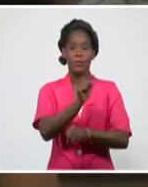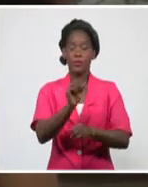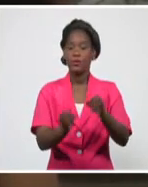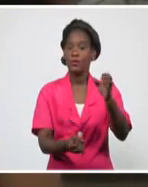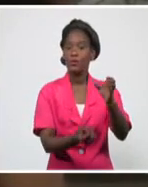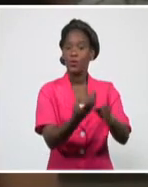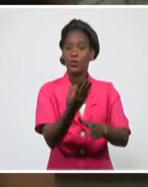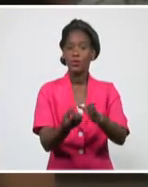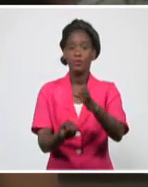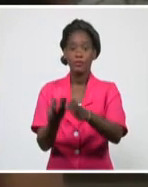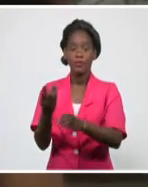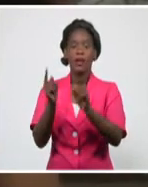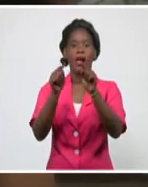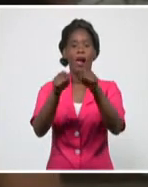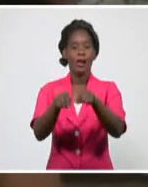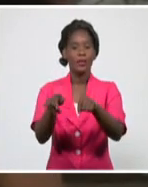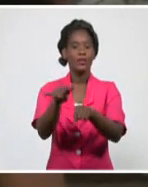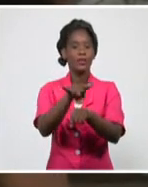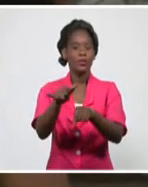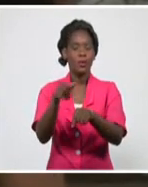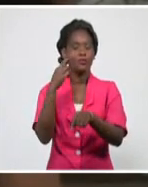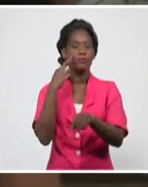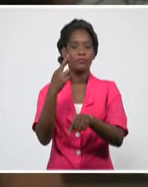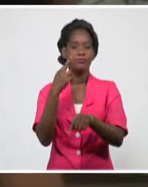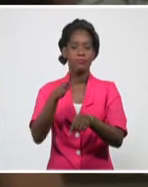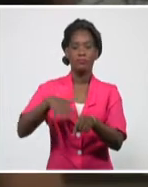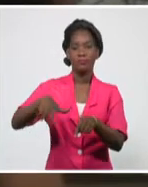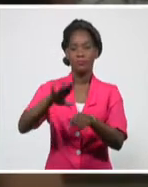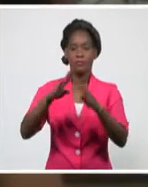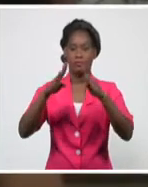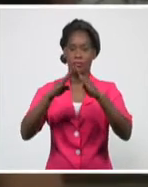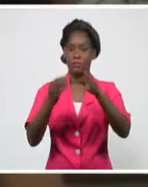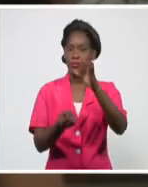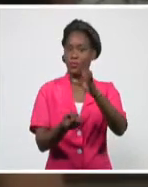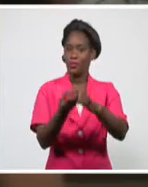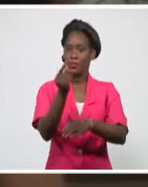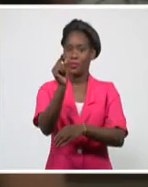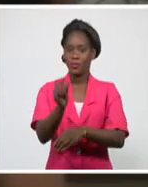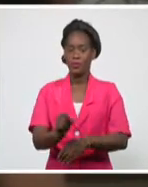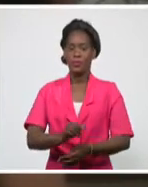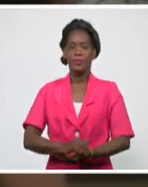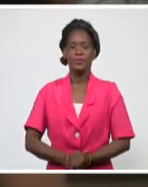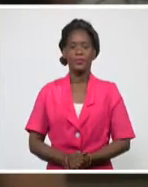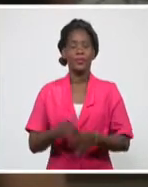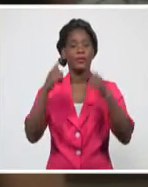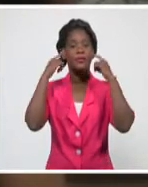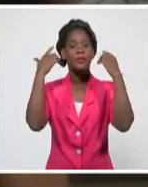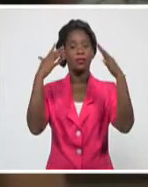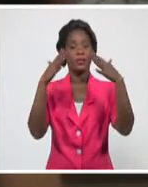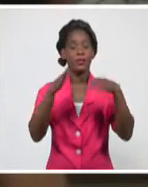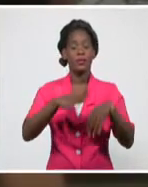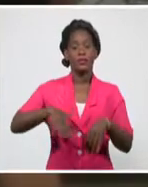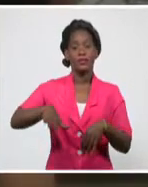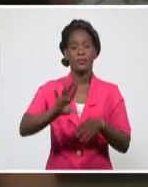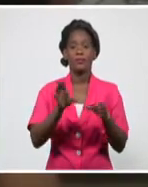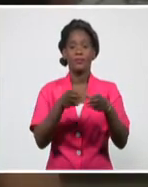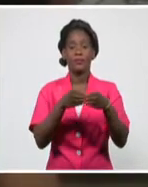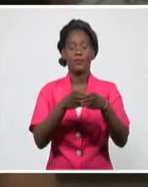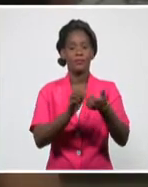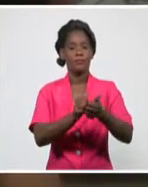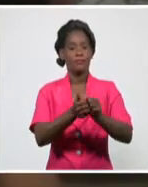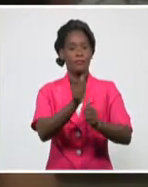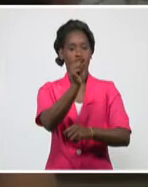declaradas viviendas 60 aniversario. Y con una felicitación a todos los trabajadores del INDER, llegamos al final de